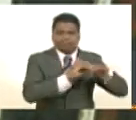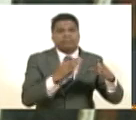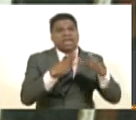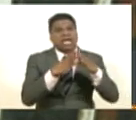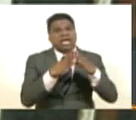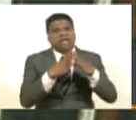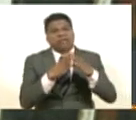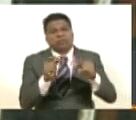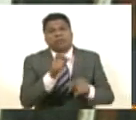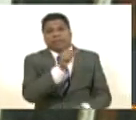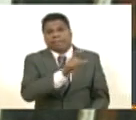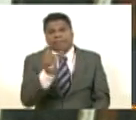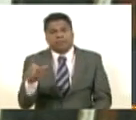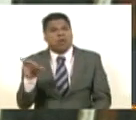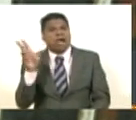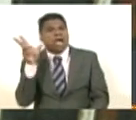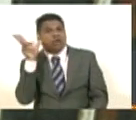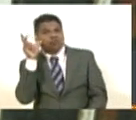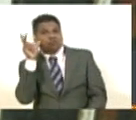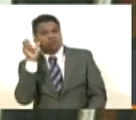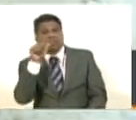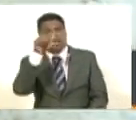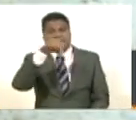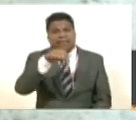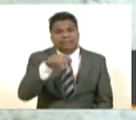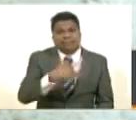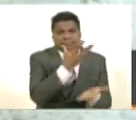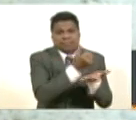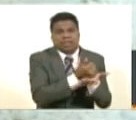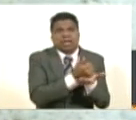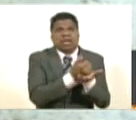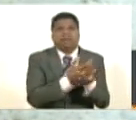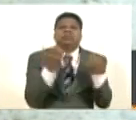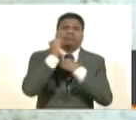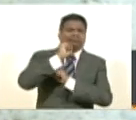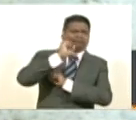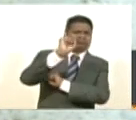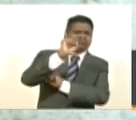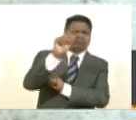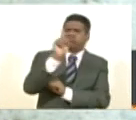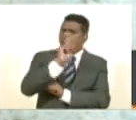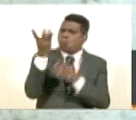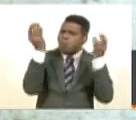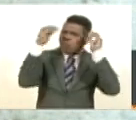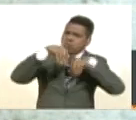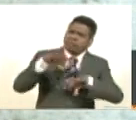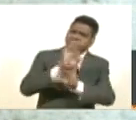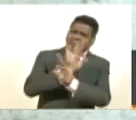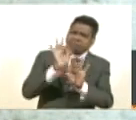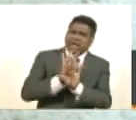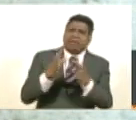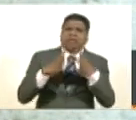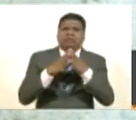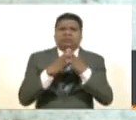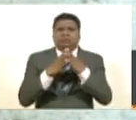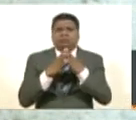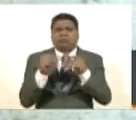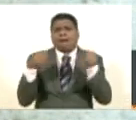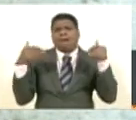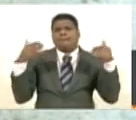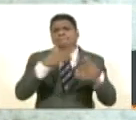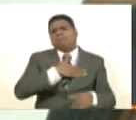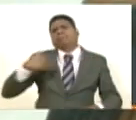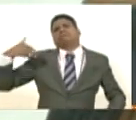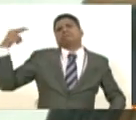nuestros paisanos de acá, de Aragua, de Barcelona, a repudiar todo este tipo de actos vandálicos, terroristas y,